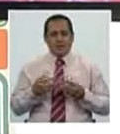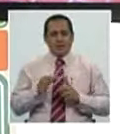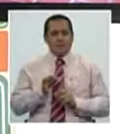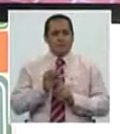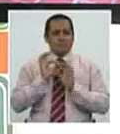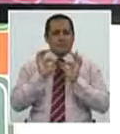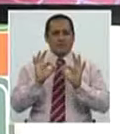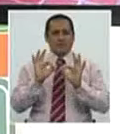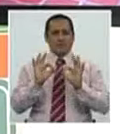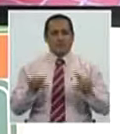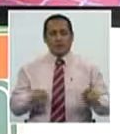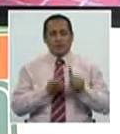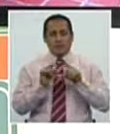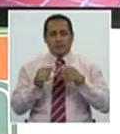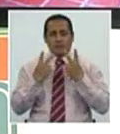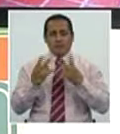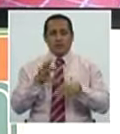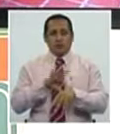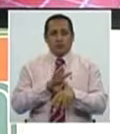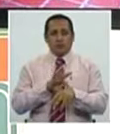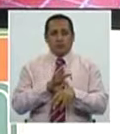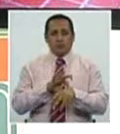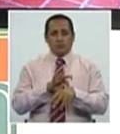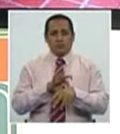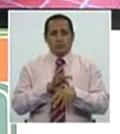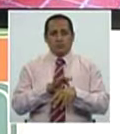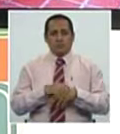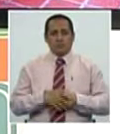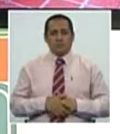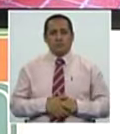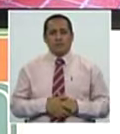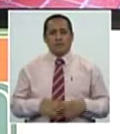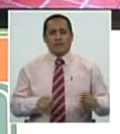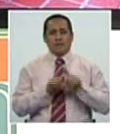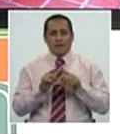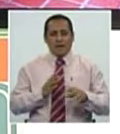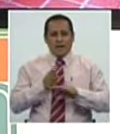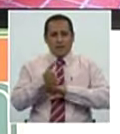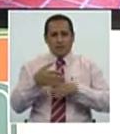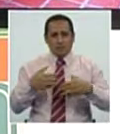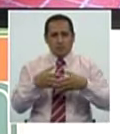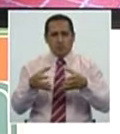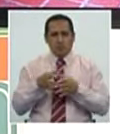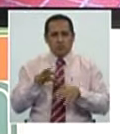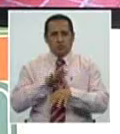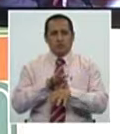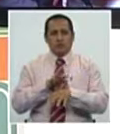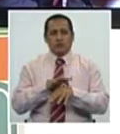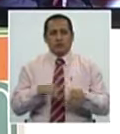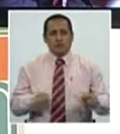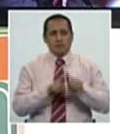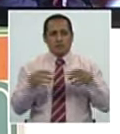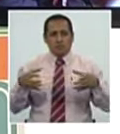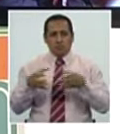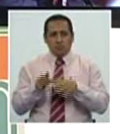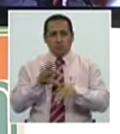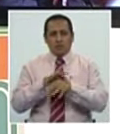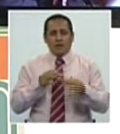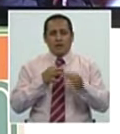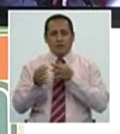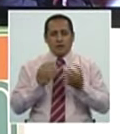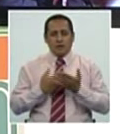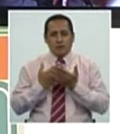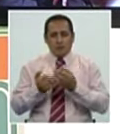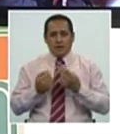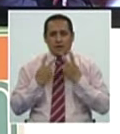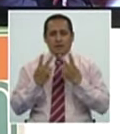pueda especificar. En el caso de salud, ¿no? Pasa por una junta médica, la junta médica determina